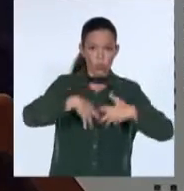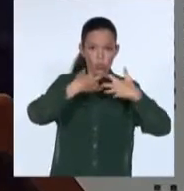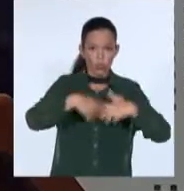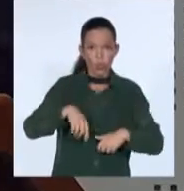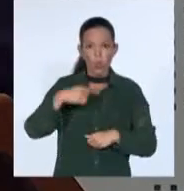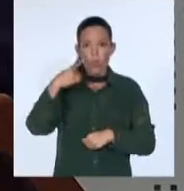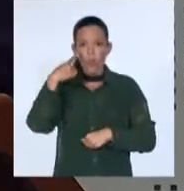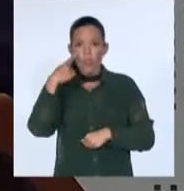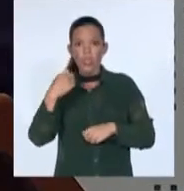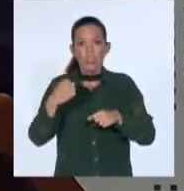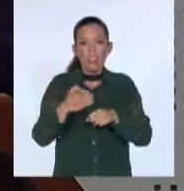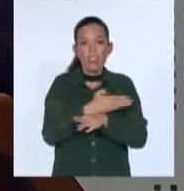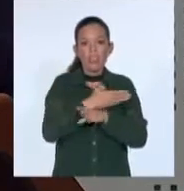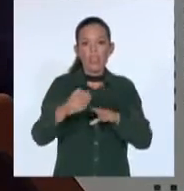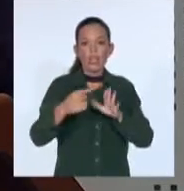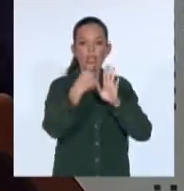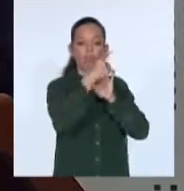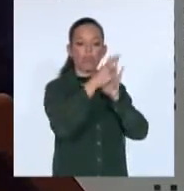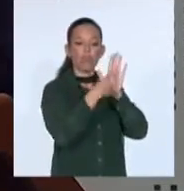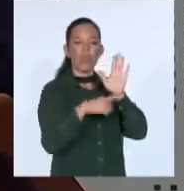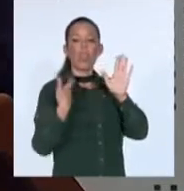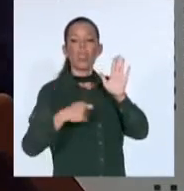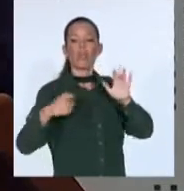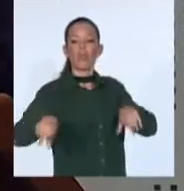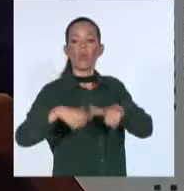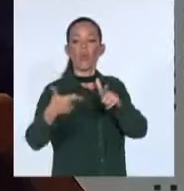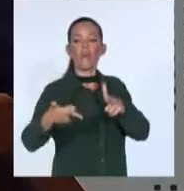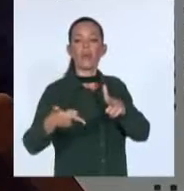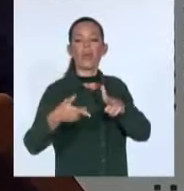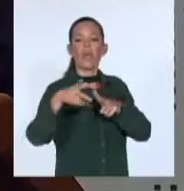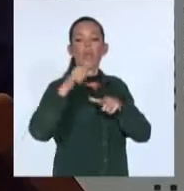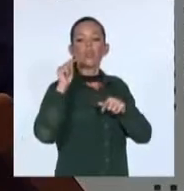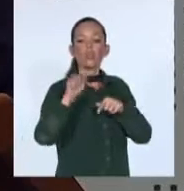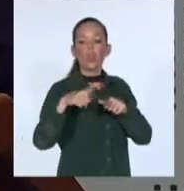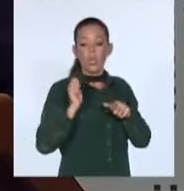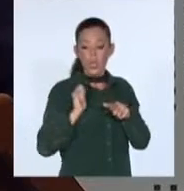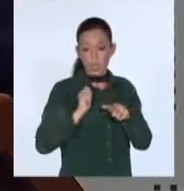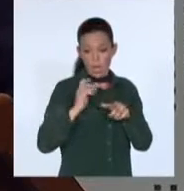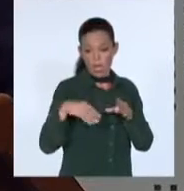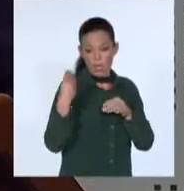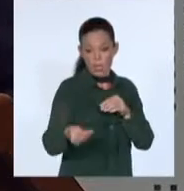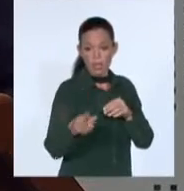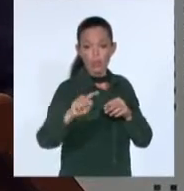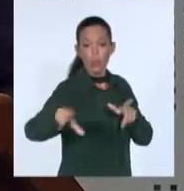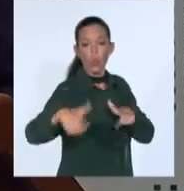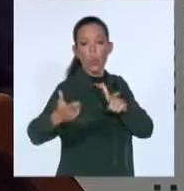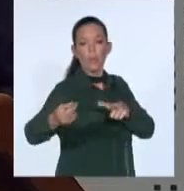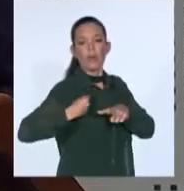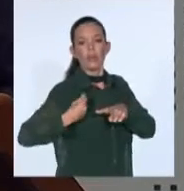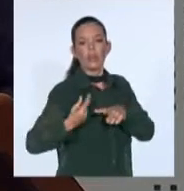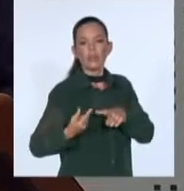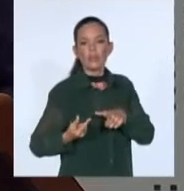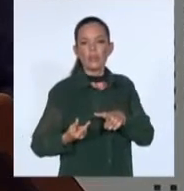a las vacunas. Algunos países no las aceptamos y las discutimos hasta el último momento.